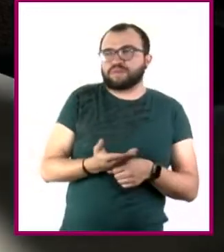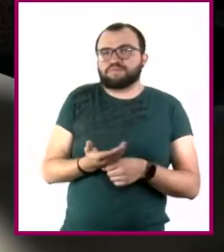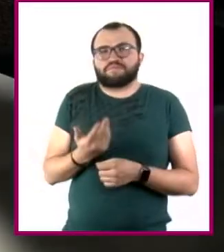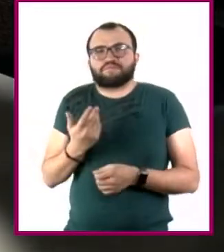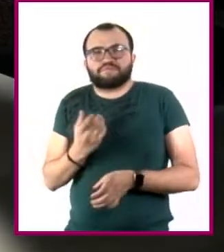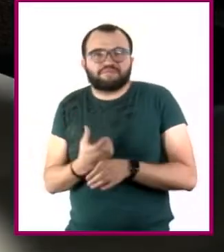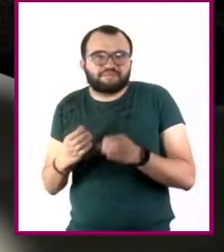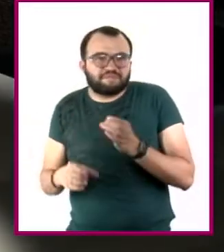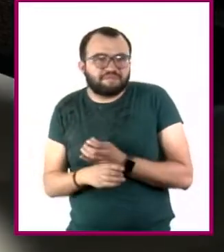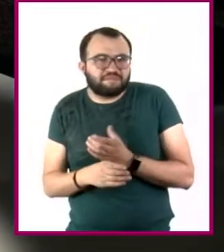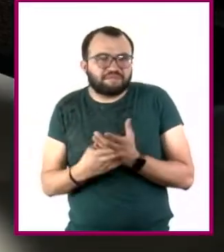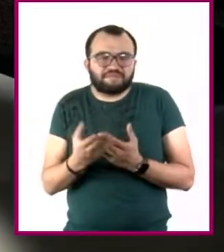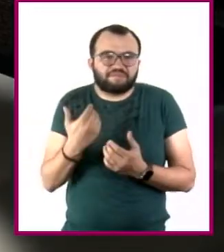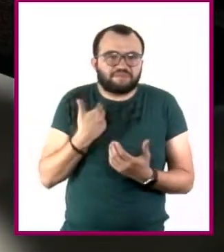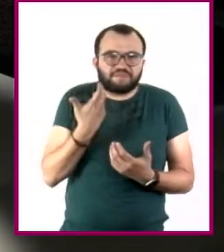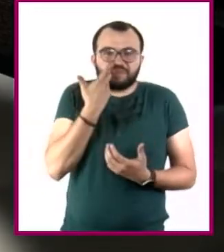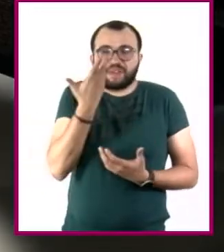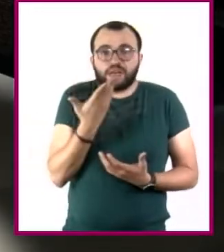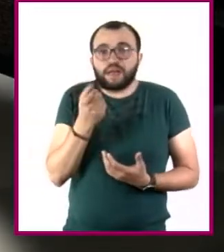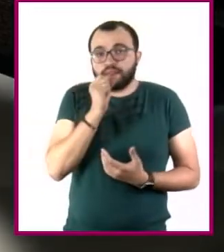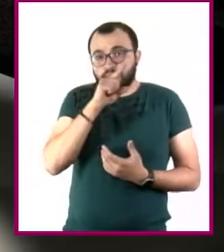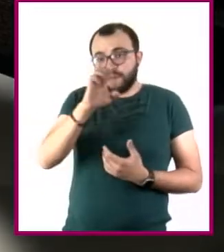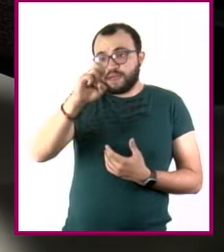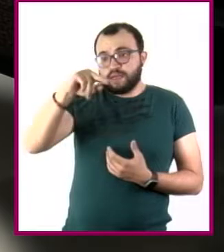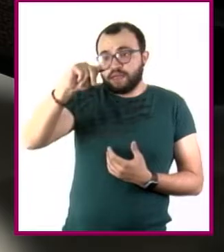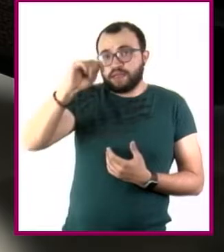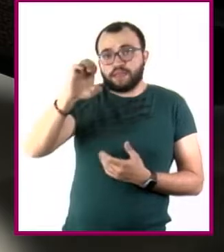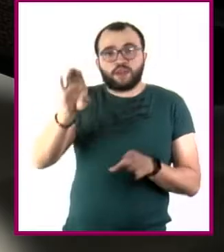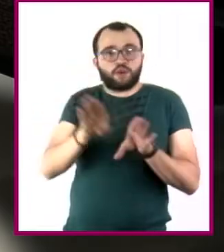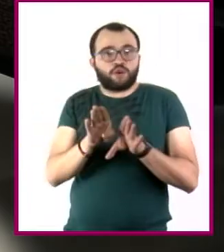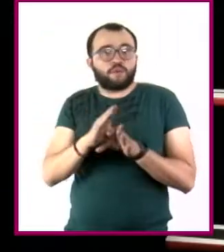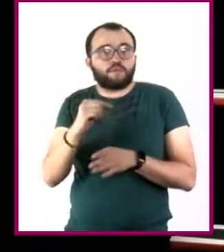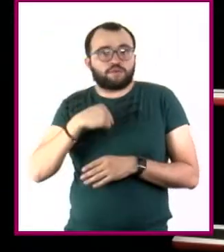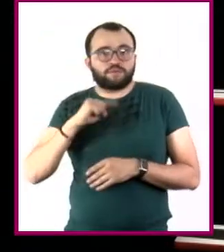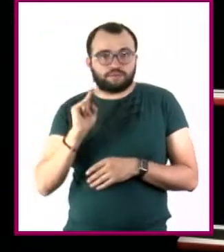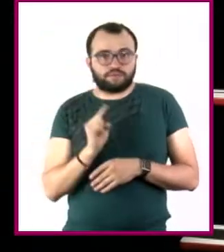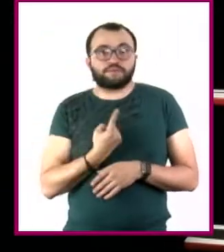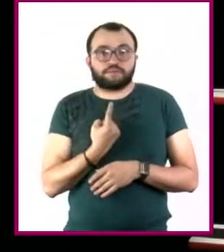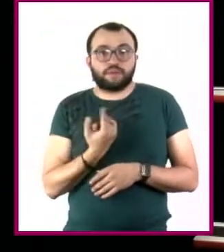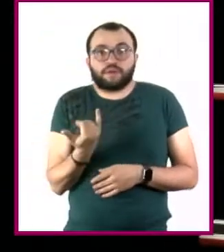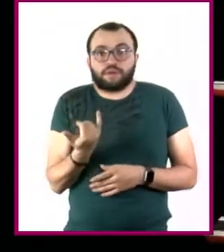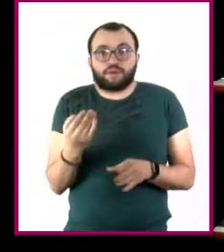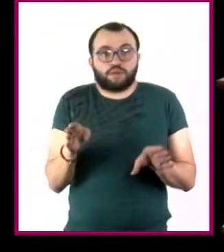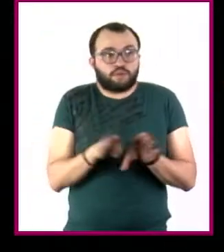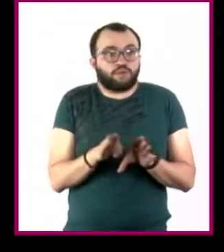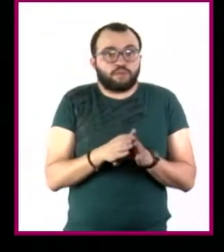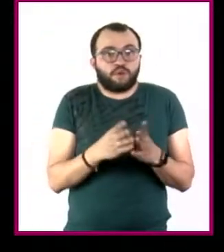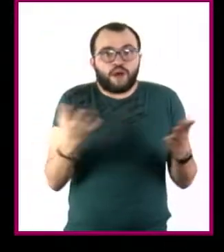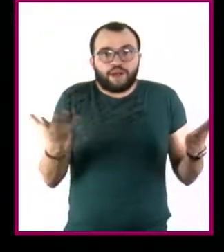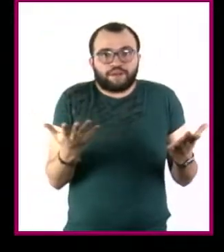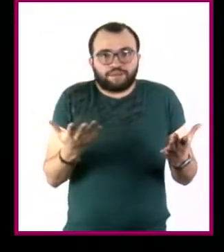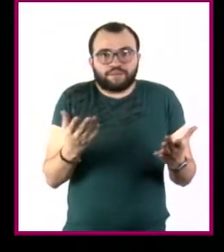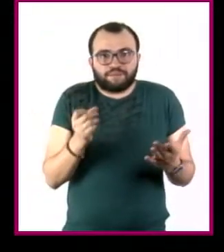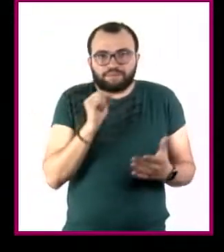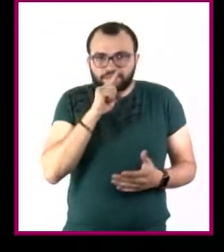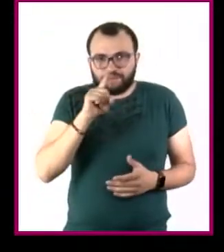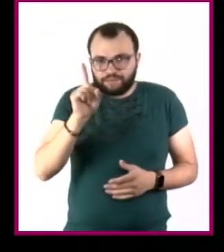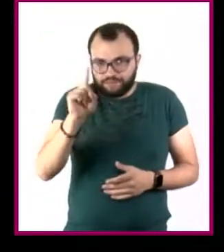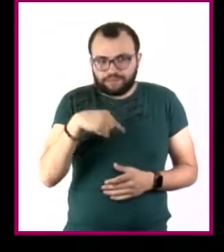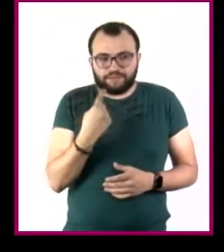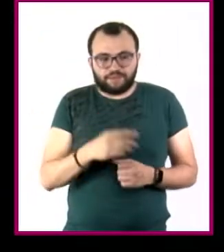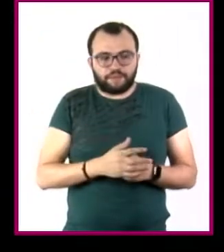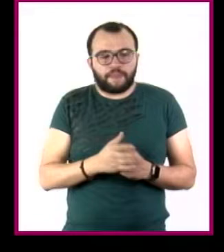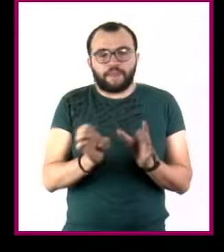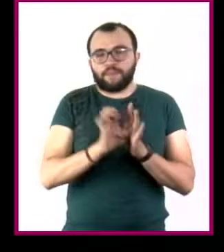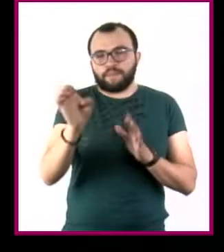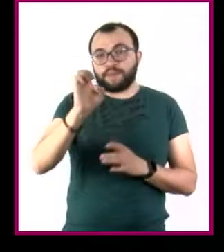es también lo que nosotros mismos somos y el modo como lo somos. Así que son entes los